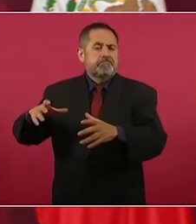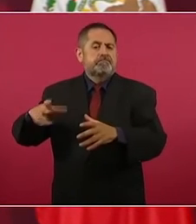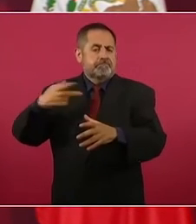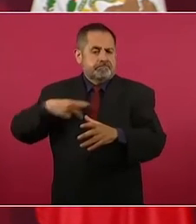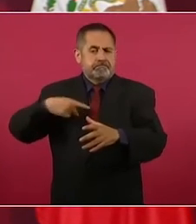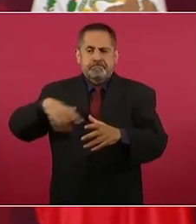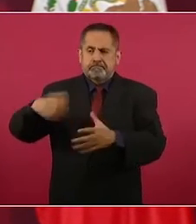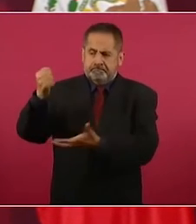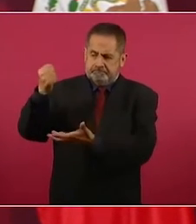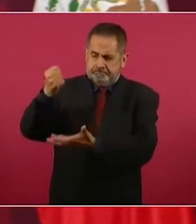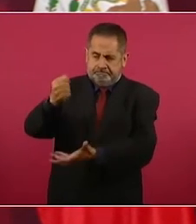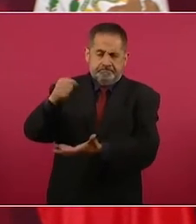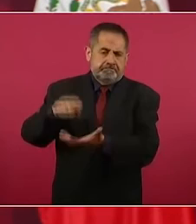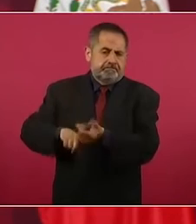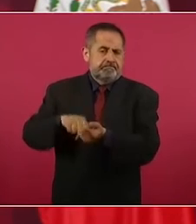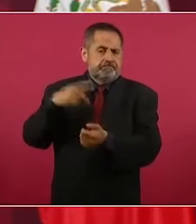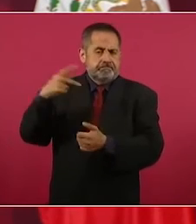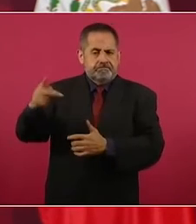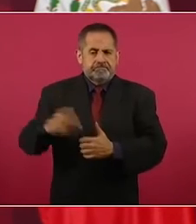También